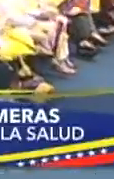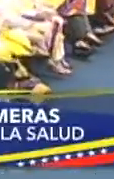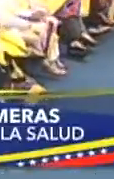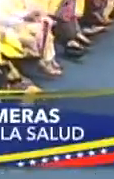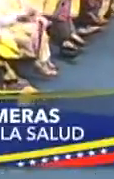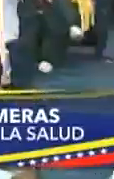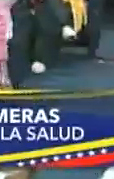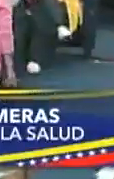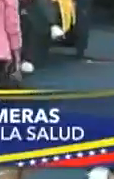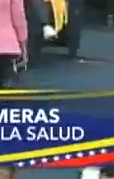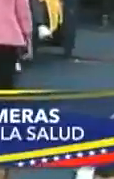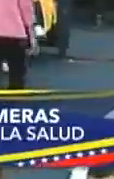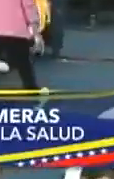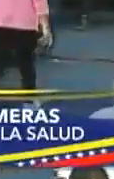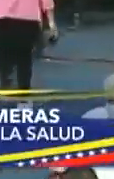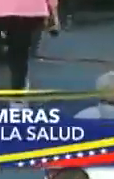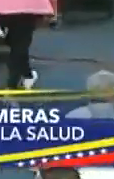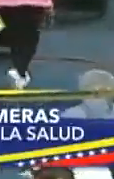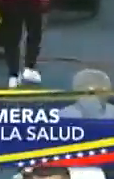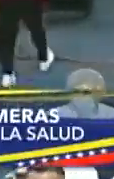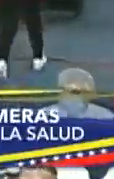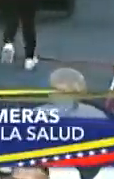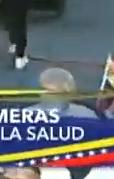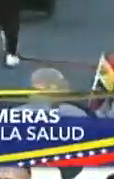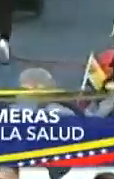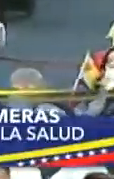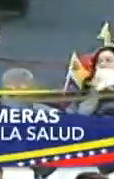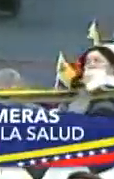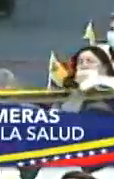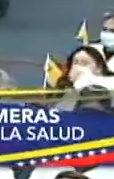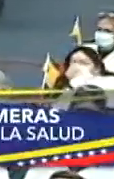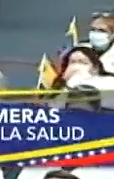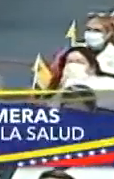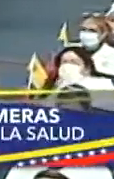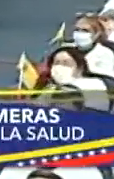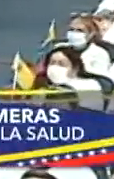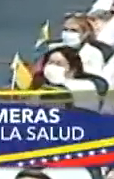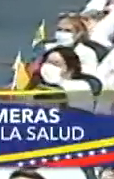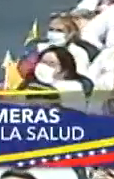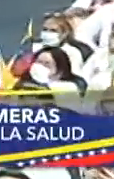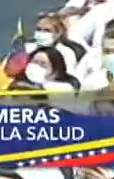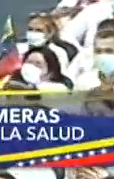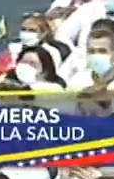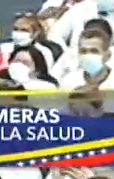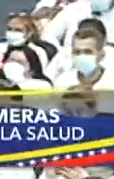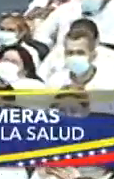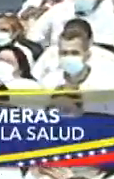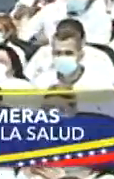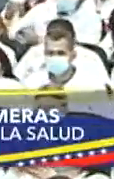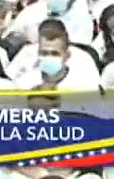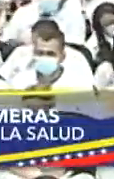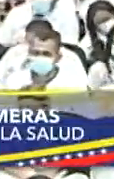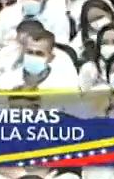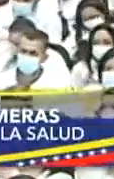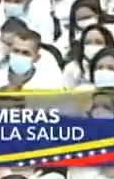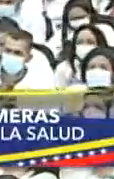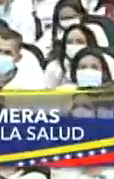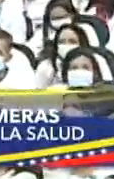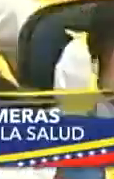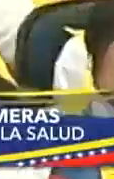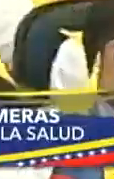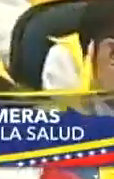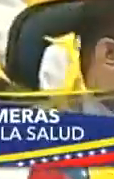Sistema Público Nacional de la Salud y graduación del curso especial y extraordinario de formación de profesionales en la categoría de oficiales